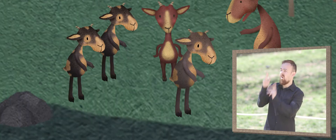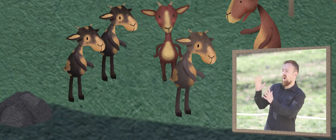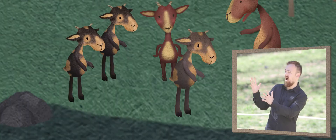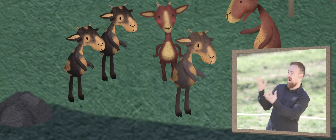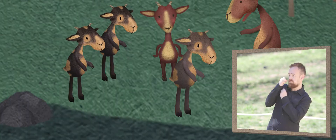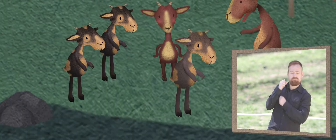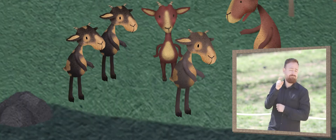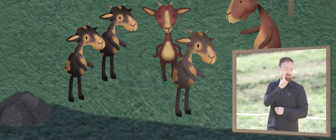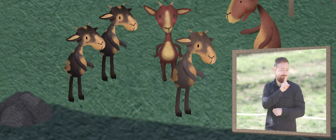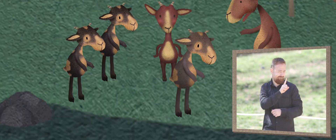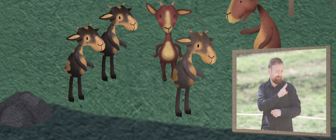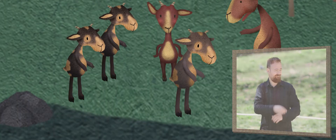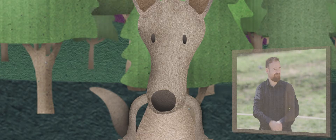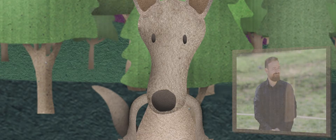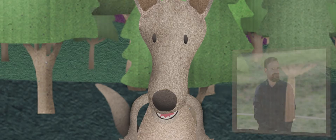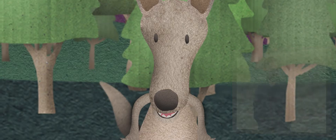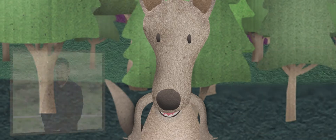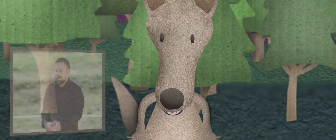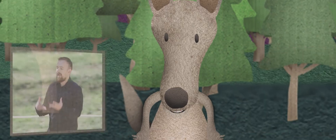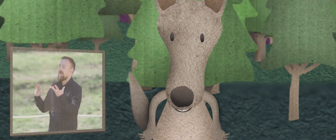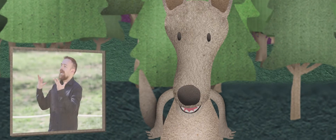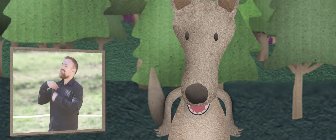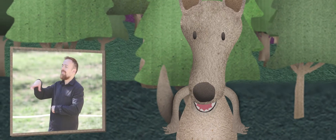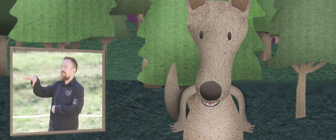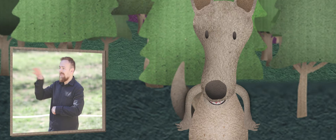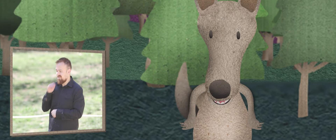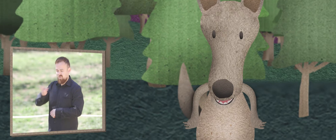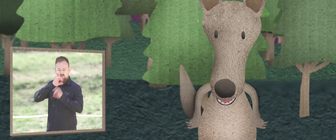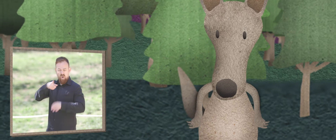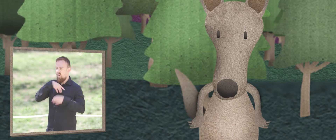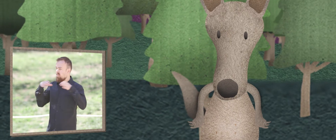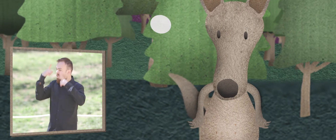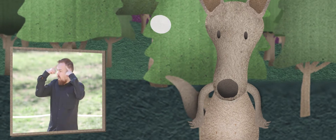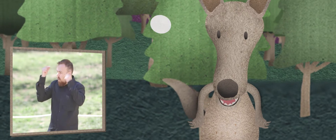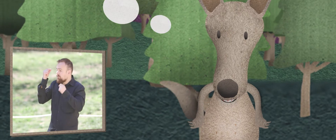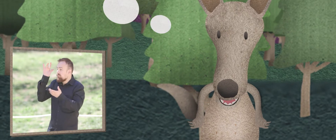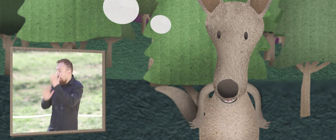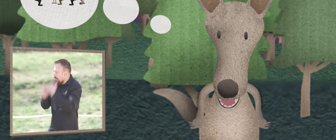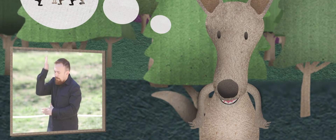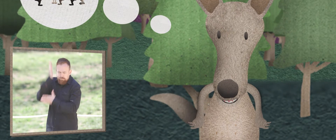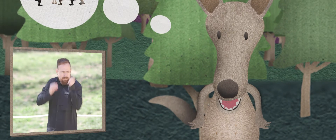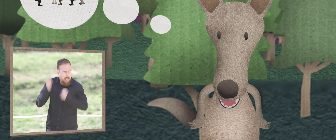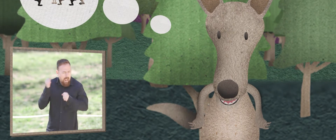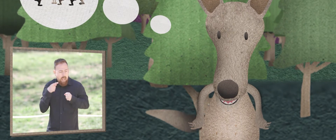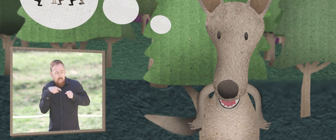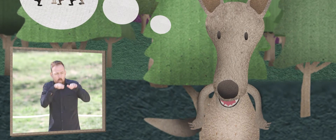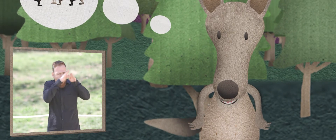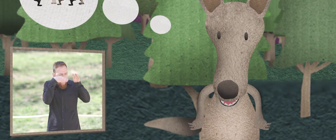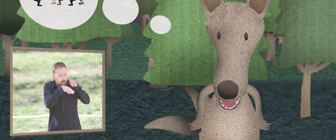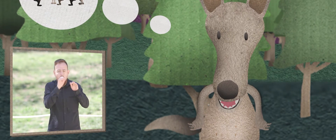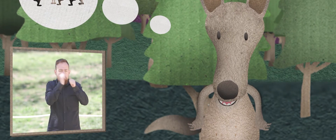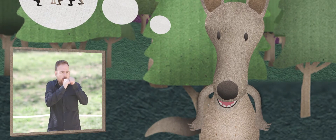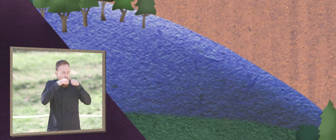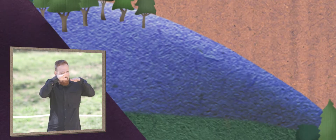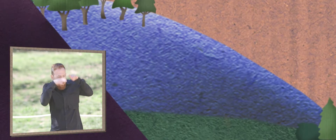alcanzarnos al no tener nada que quemar. Ah, ya entiendo. Nosotros siempre corríamos a zonas donde hay